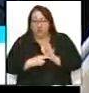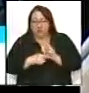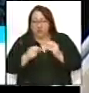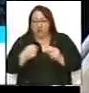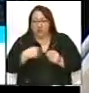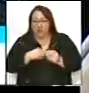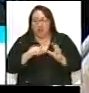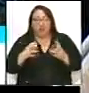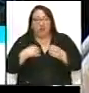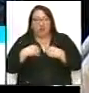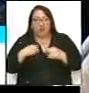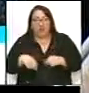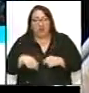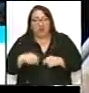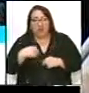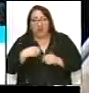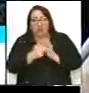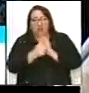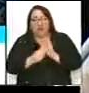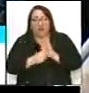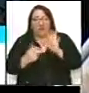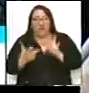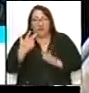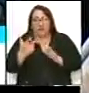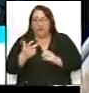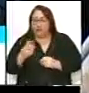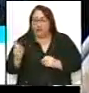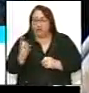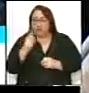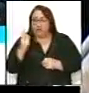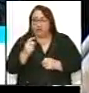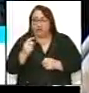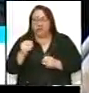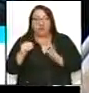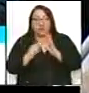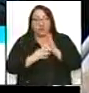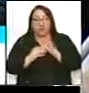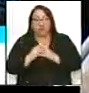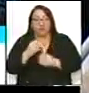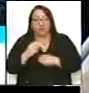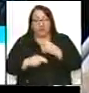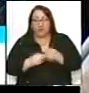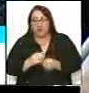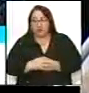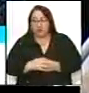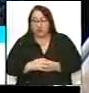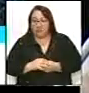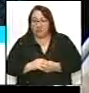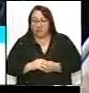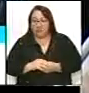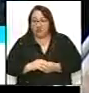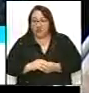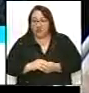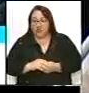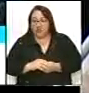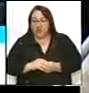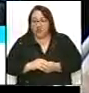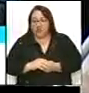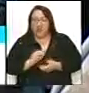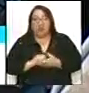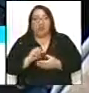porque lo que hemos adoptado nosotros en el artículo 13 no solamente es la valla nacional, es decir, 5% más